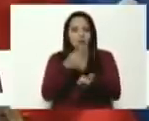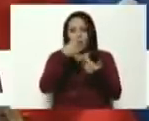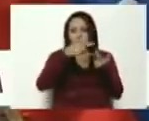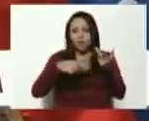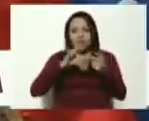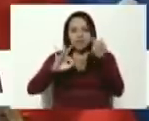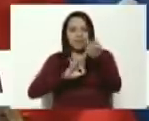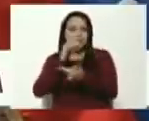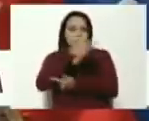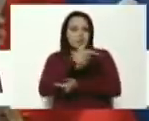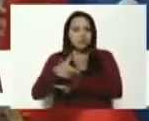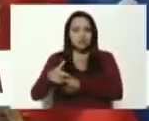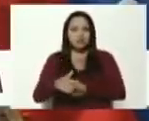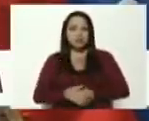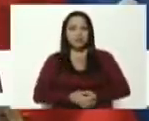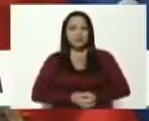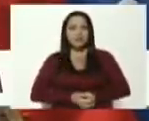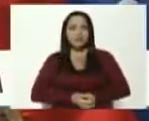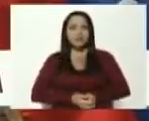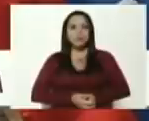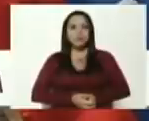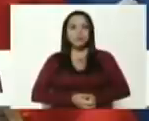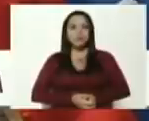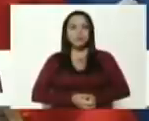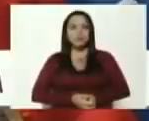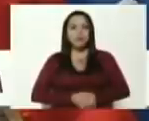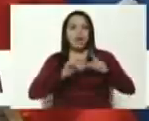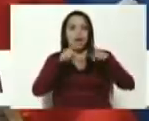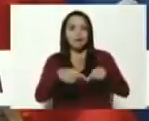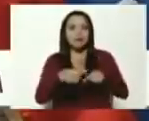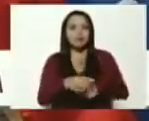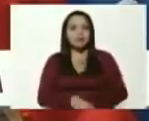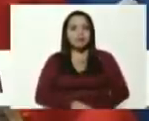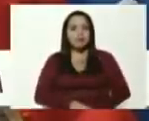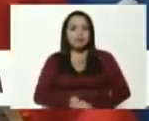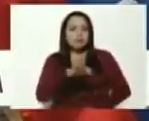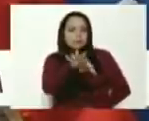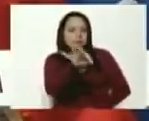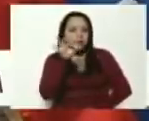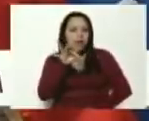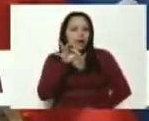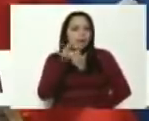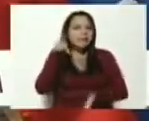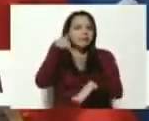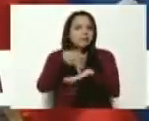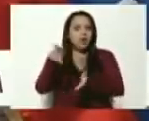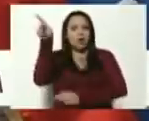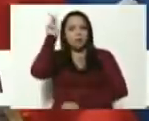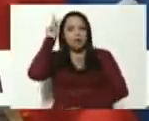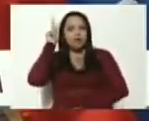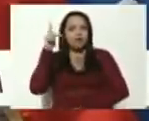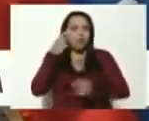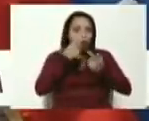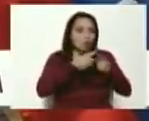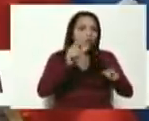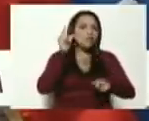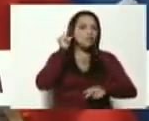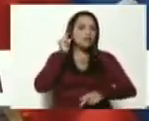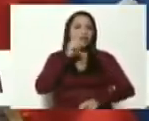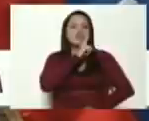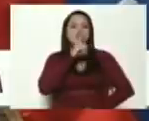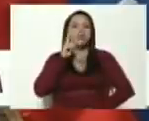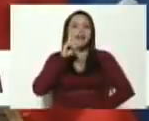tres ciudadanos. También fue identificada la participación en Perú de